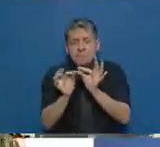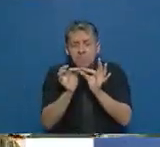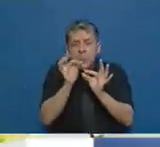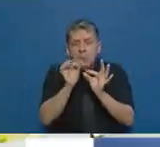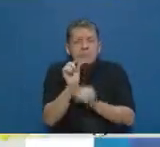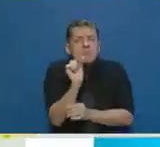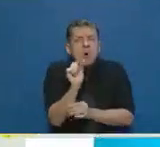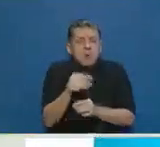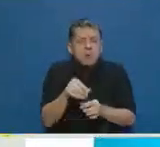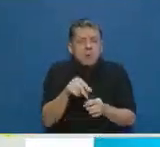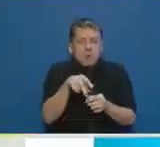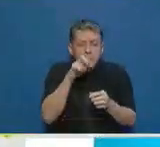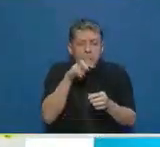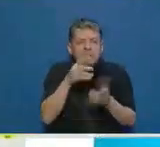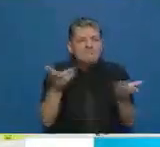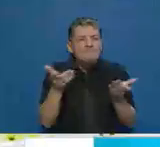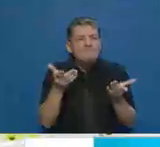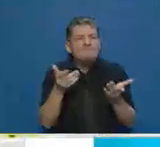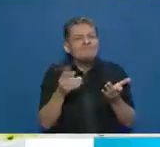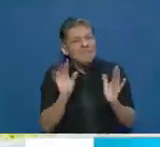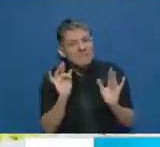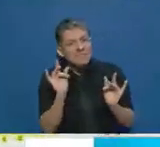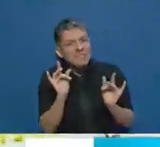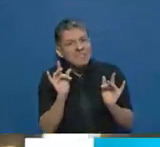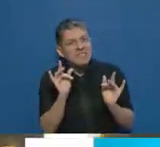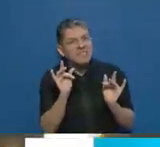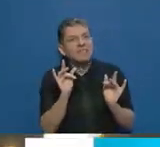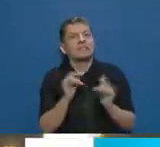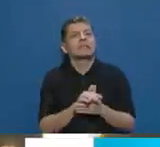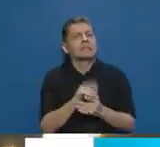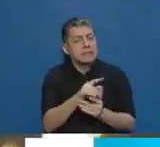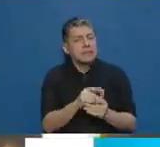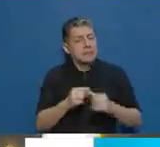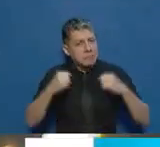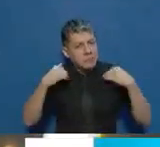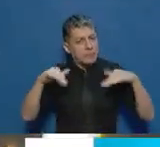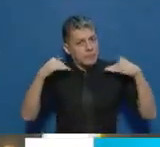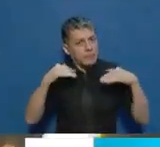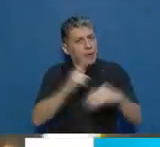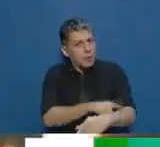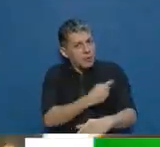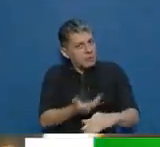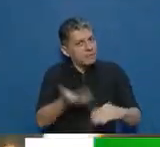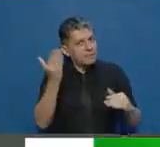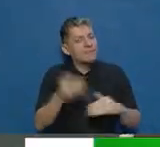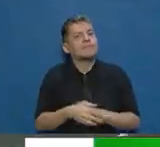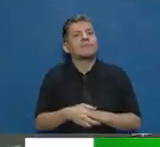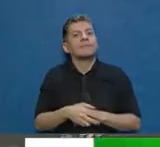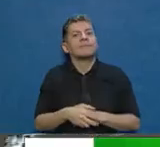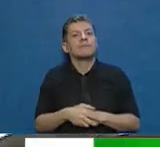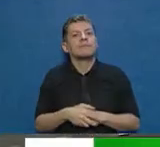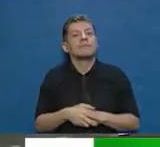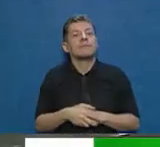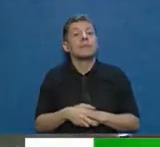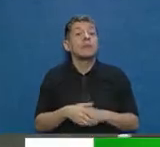accesorios y que permiten en situaciones muy extremas poder dar ese plus en el rendimiento deportivo. Esto sería